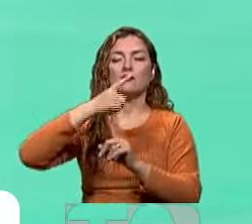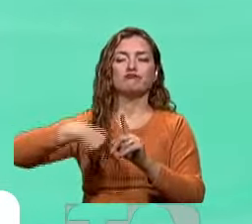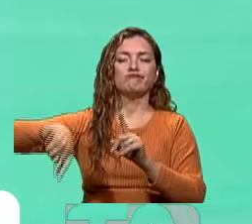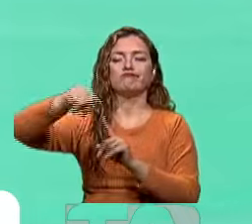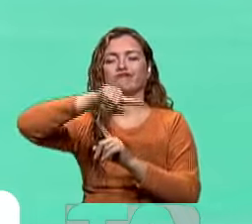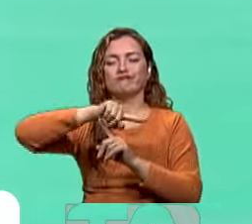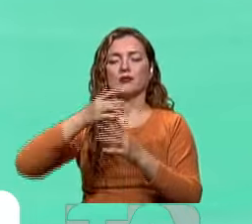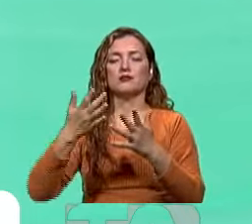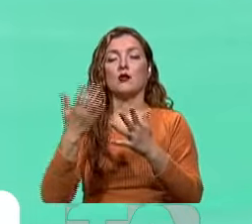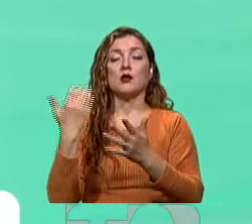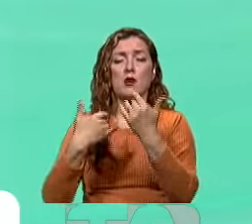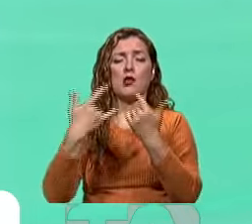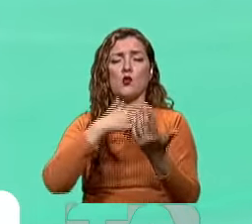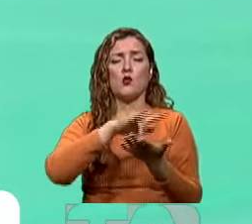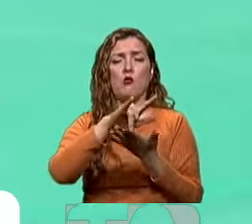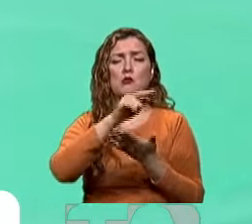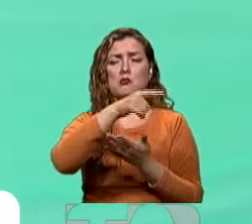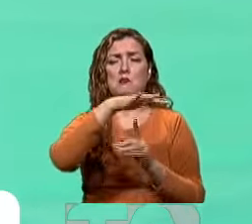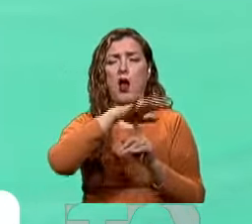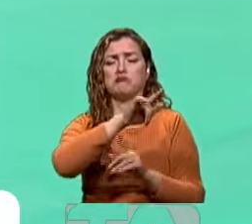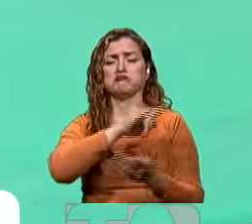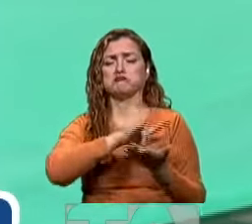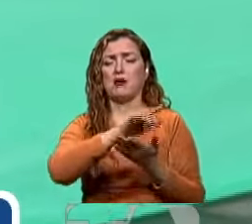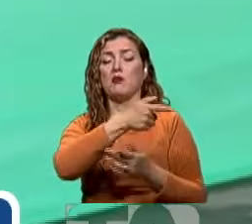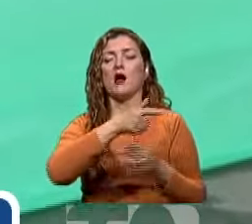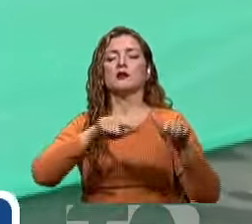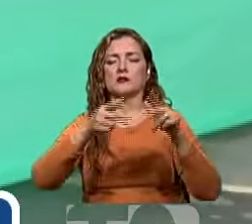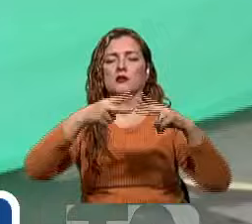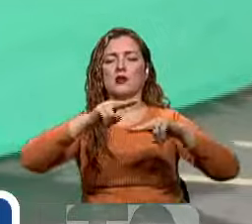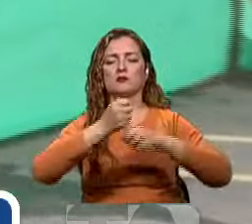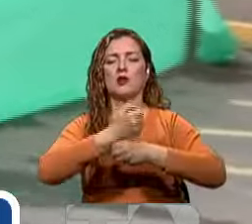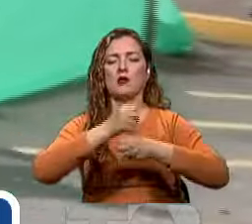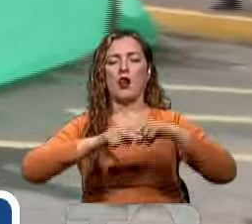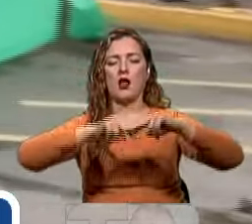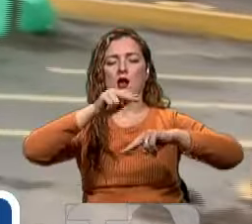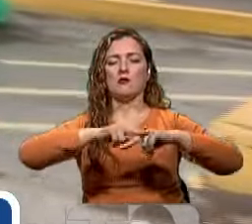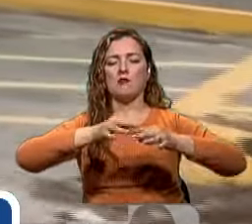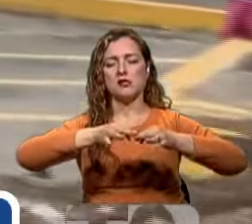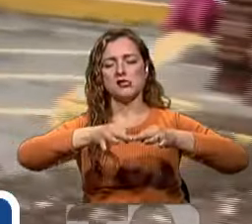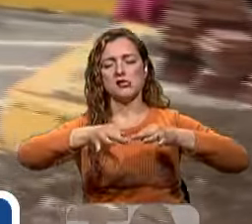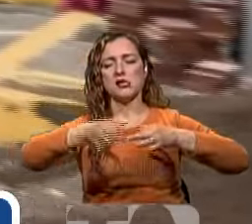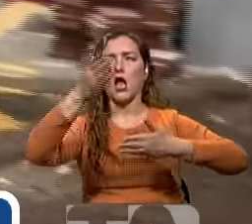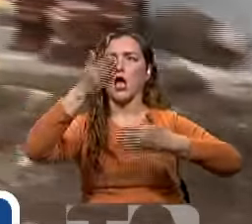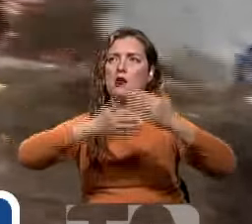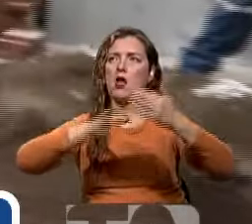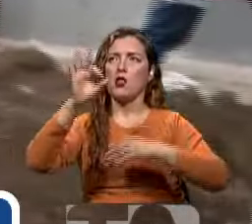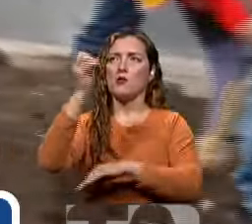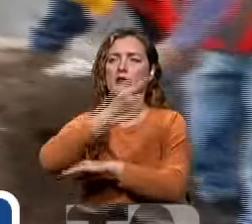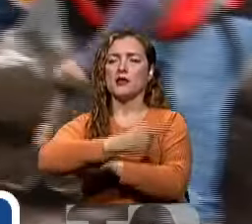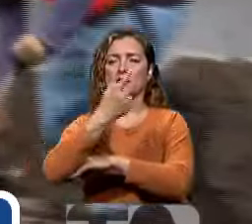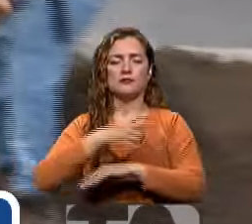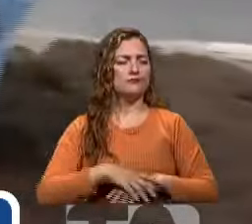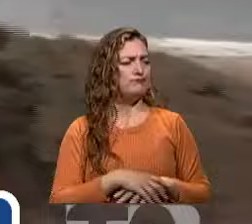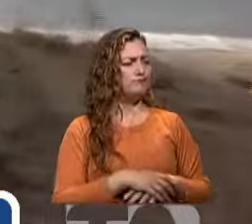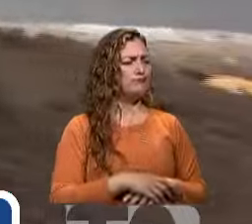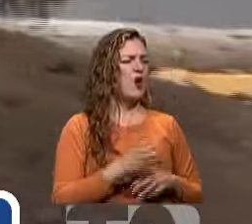estamos también en el Bicentenario y los trabajos van a durar más o menos unos 90 días. ¿Cuáles son los trabajos que se van a realizar? Yo quiero compartir un